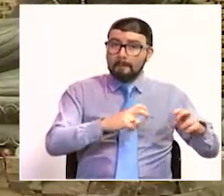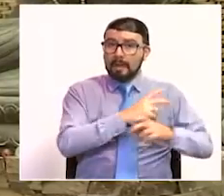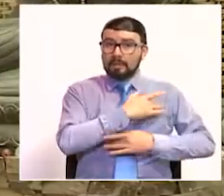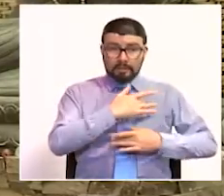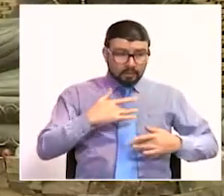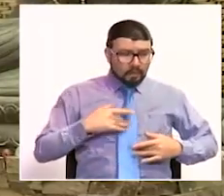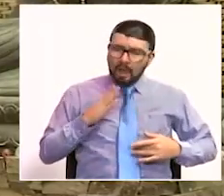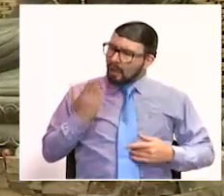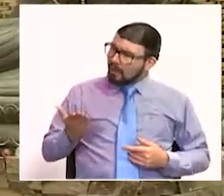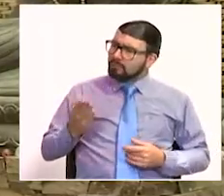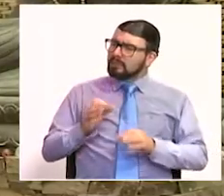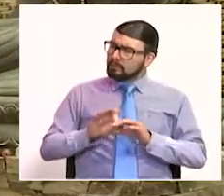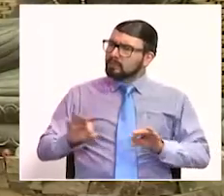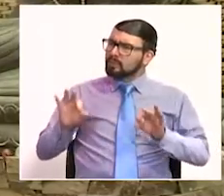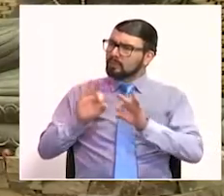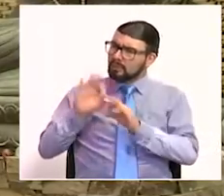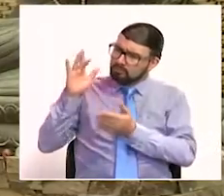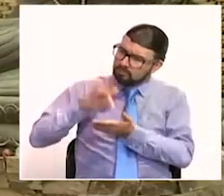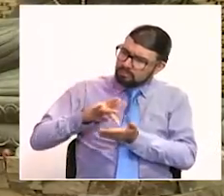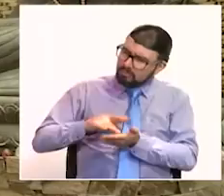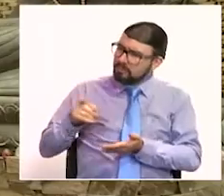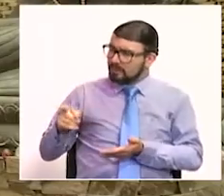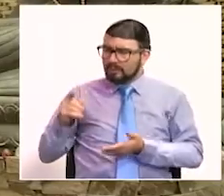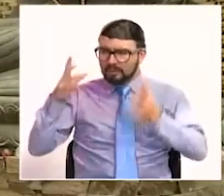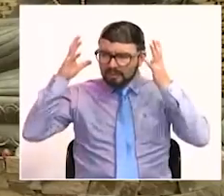ese diagnóstico de cabeza y cuello